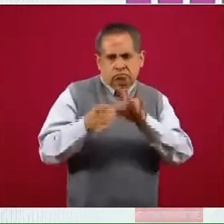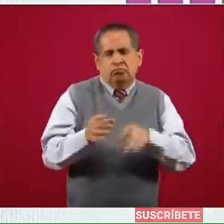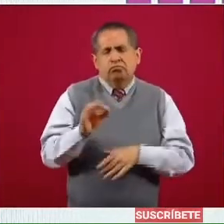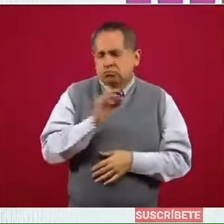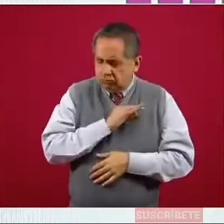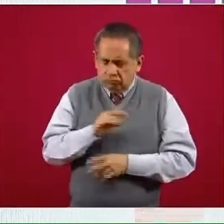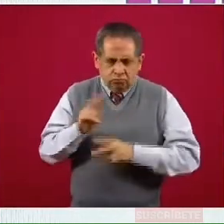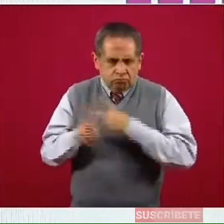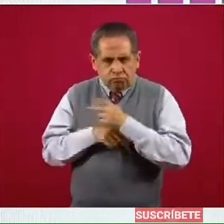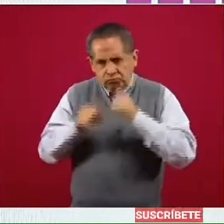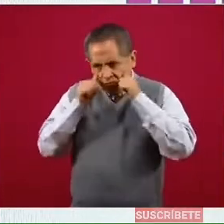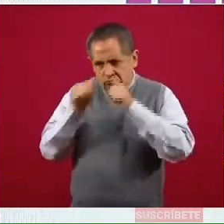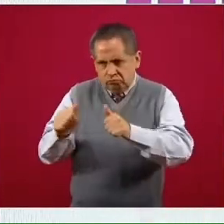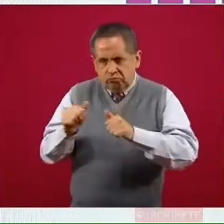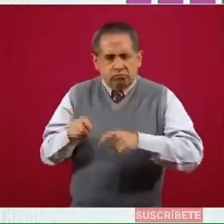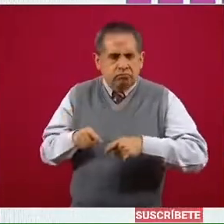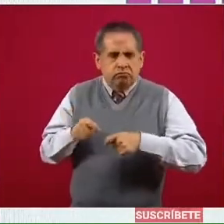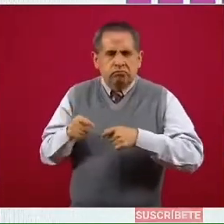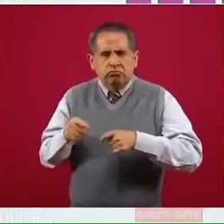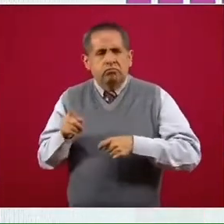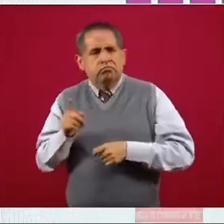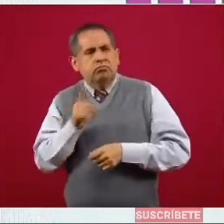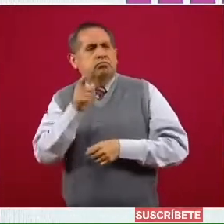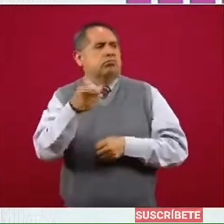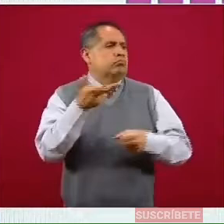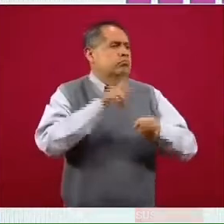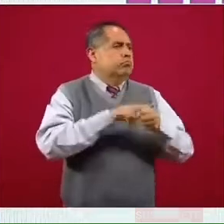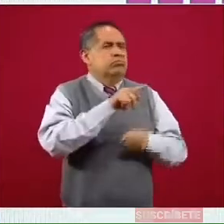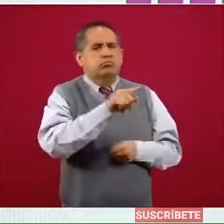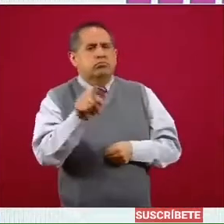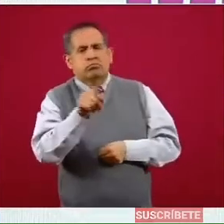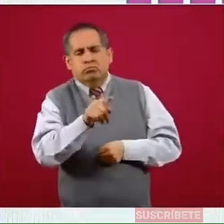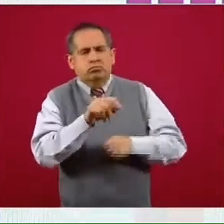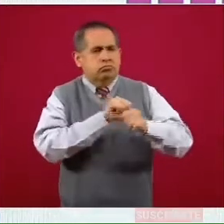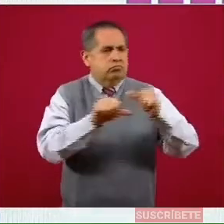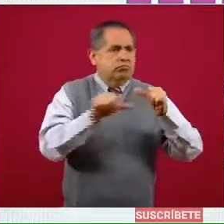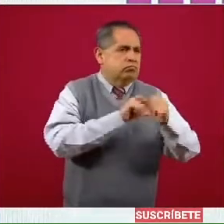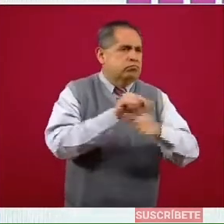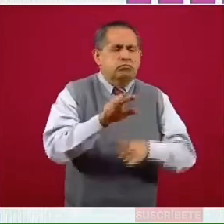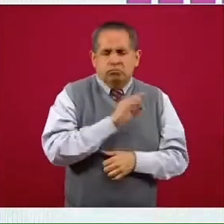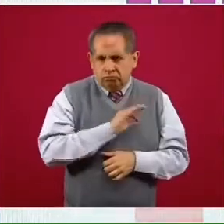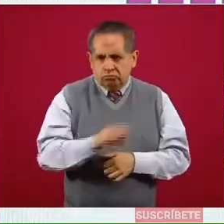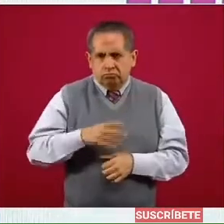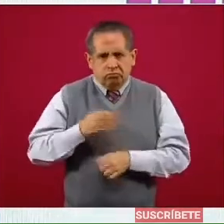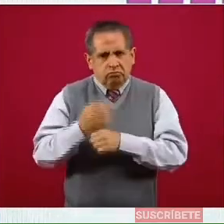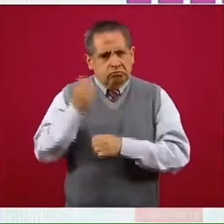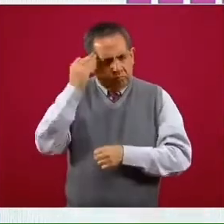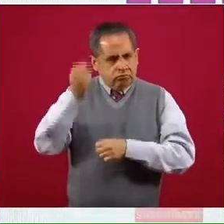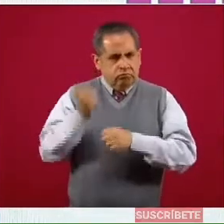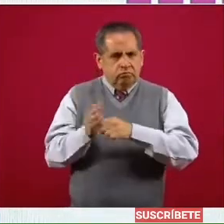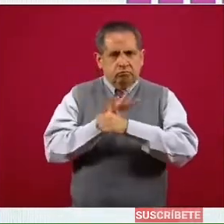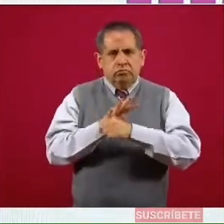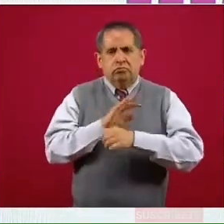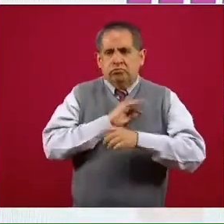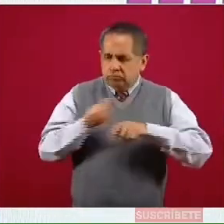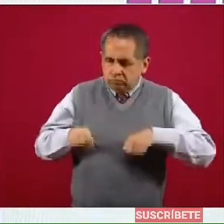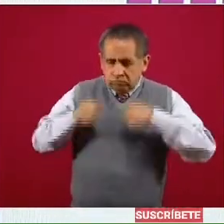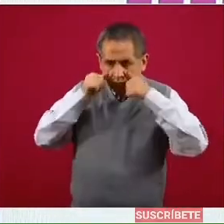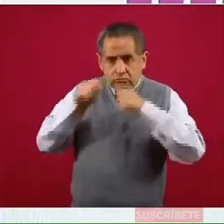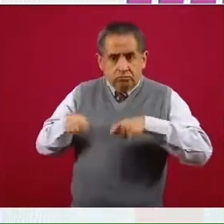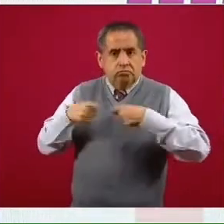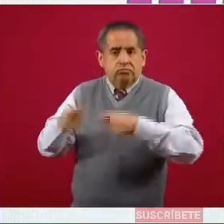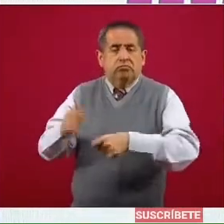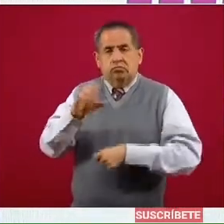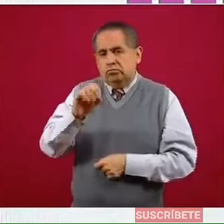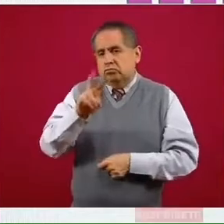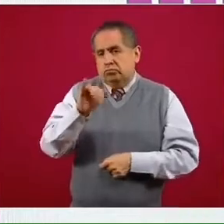hacer estas transferencias de los servicios durante la epidemia de COVID para la atención